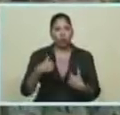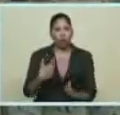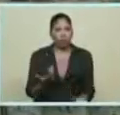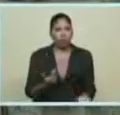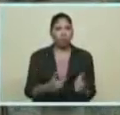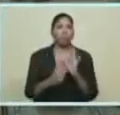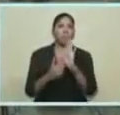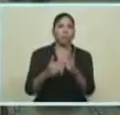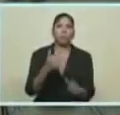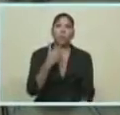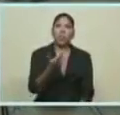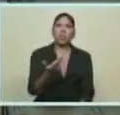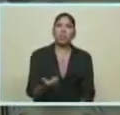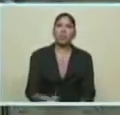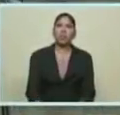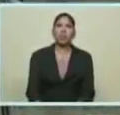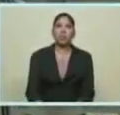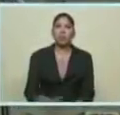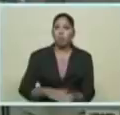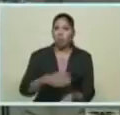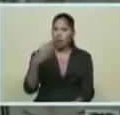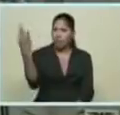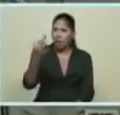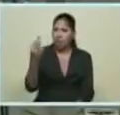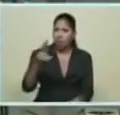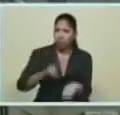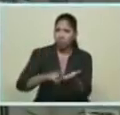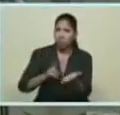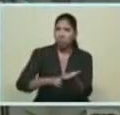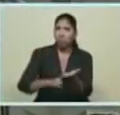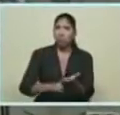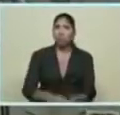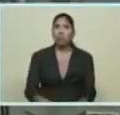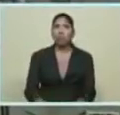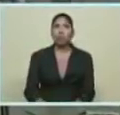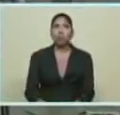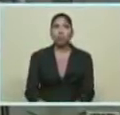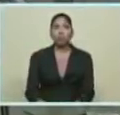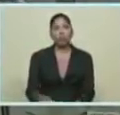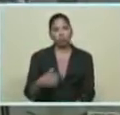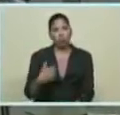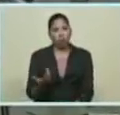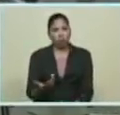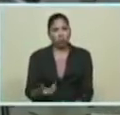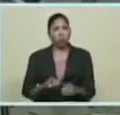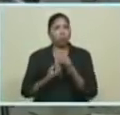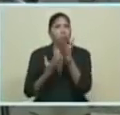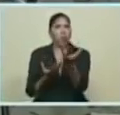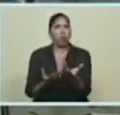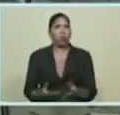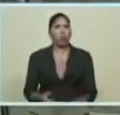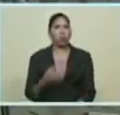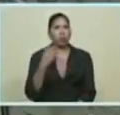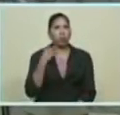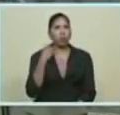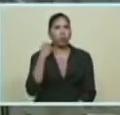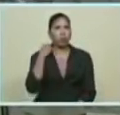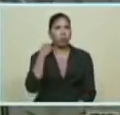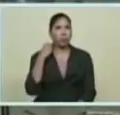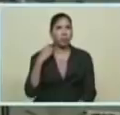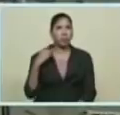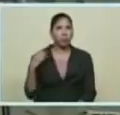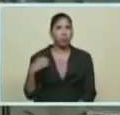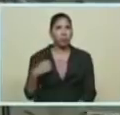decirlo porque todo eso es verdad, pero también tengo que decir una gran verdad: una Fuerza